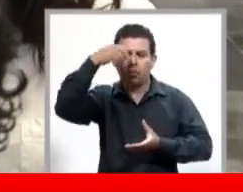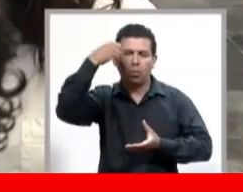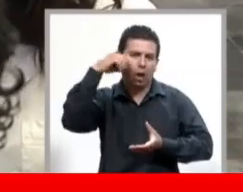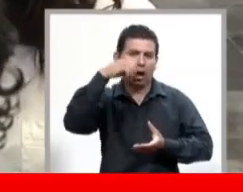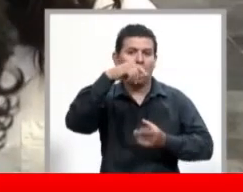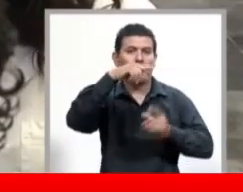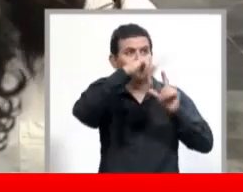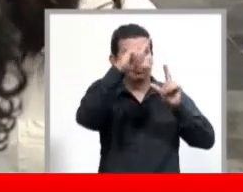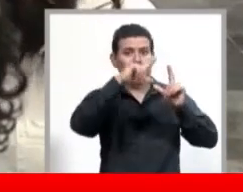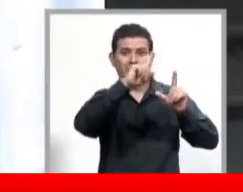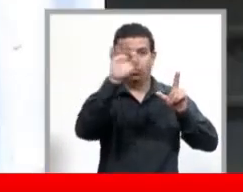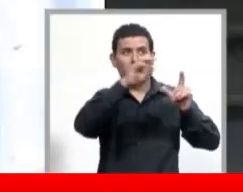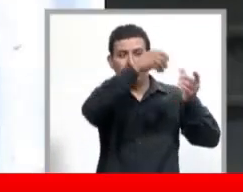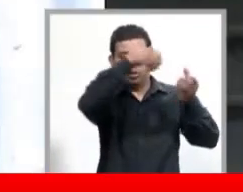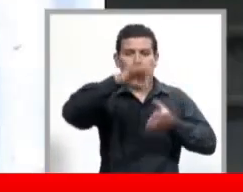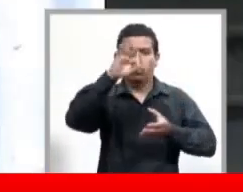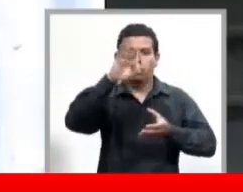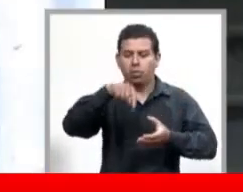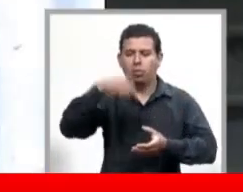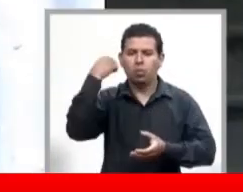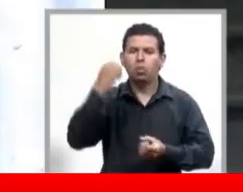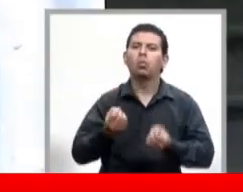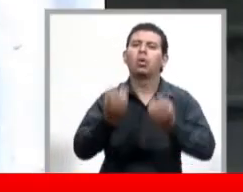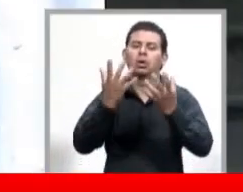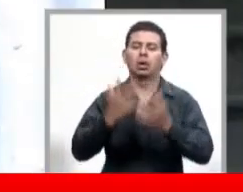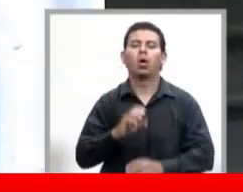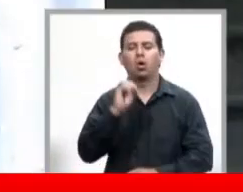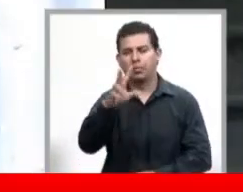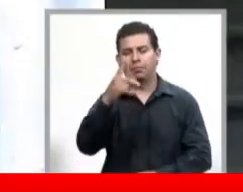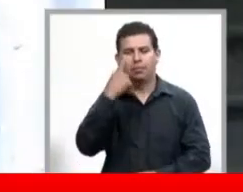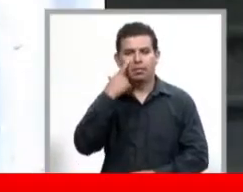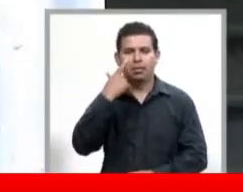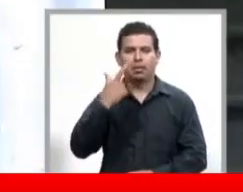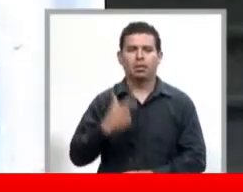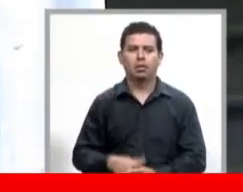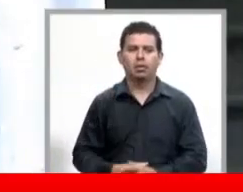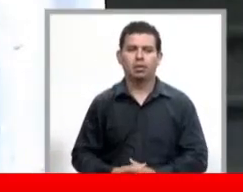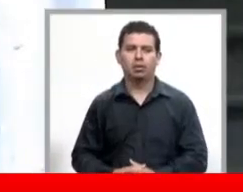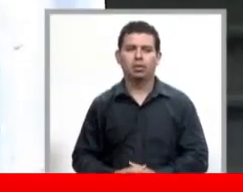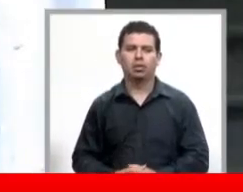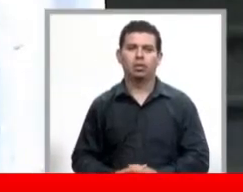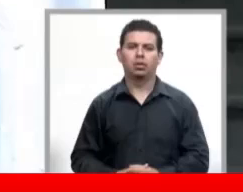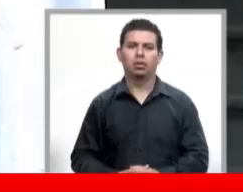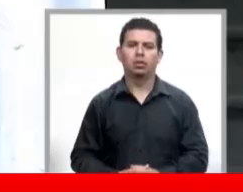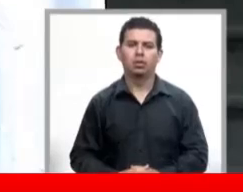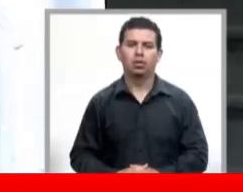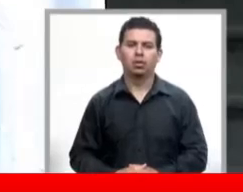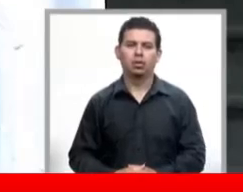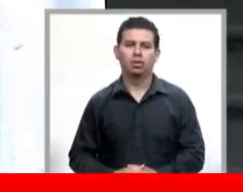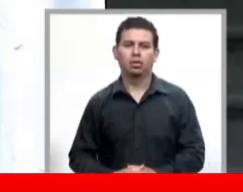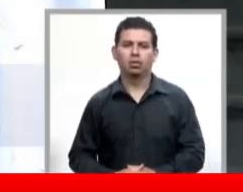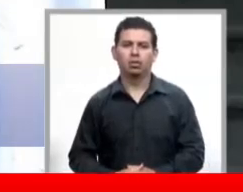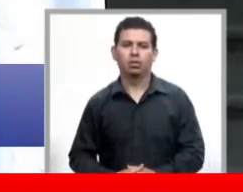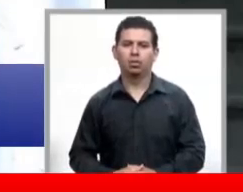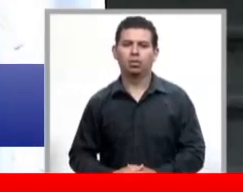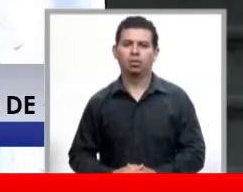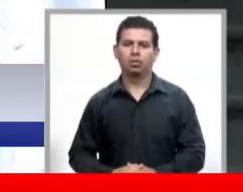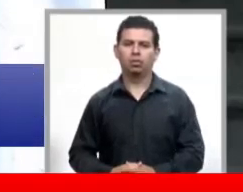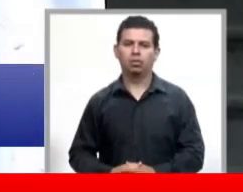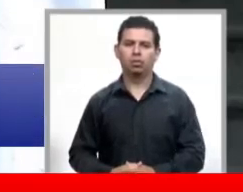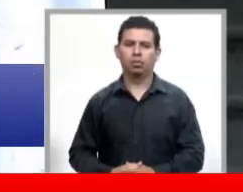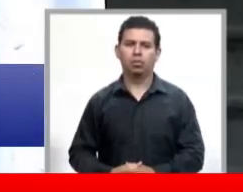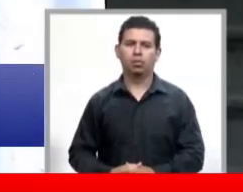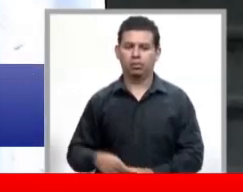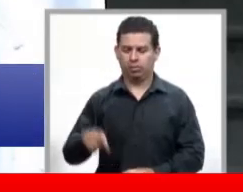insumos al estado? Bueno, mira, lo que yo te diría es que ahorita, con los recursos estatales, hemos adquirido